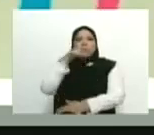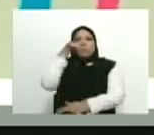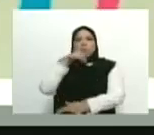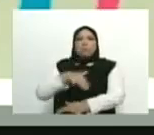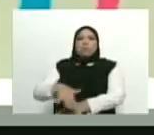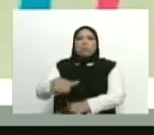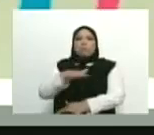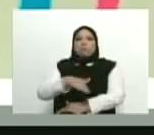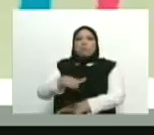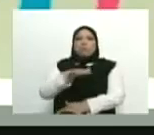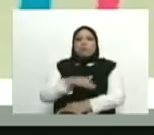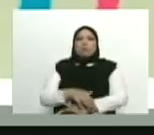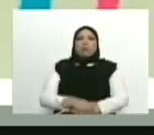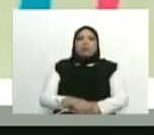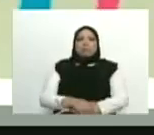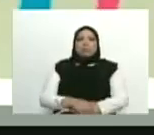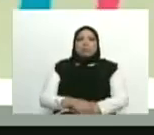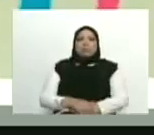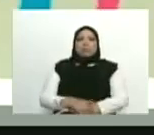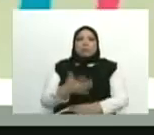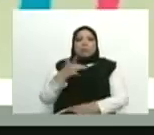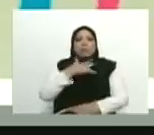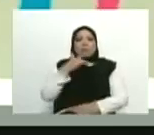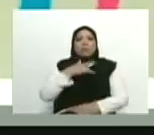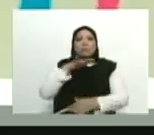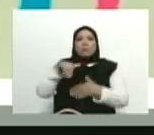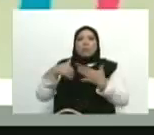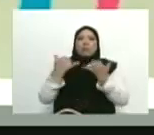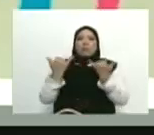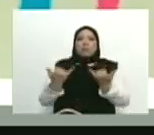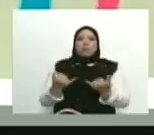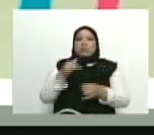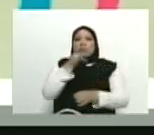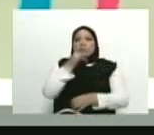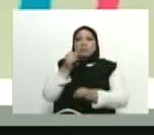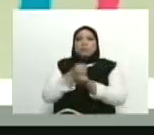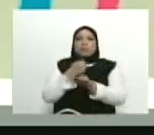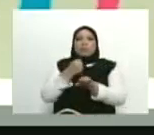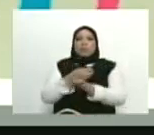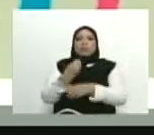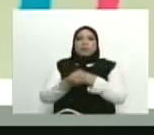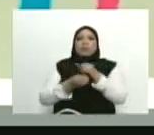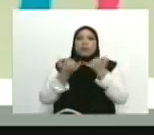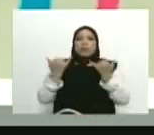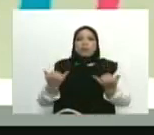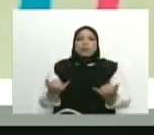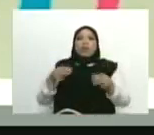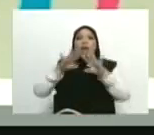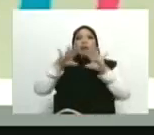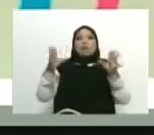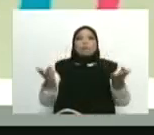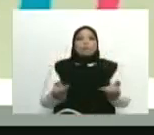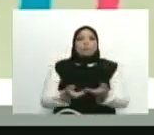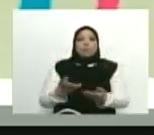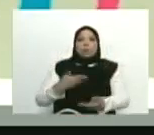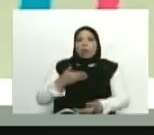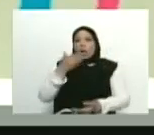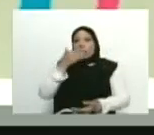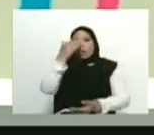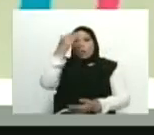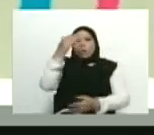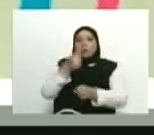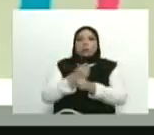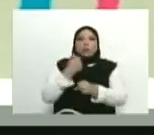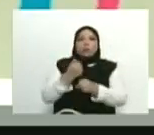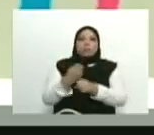árabes. Así sentimos nosotros, un amor muy grande por el mundo árabe, por la causa árabe, por